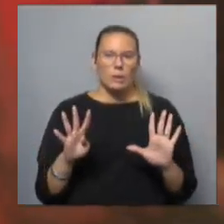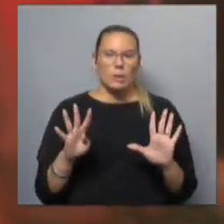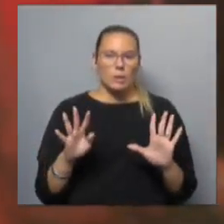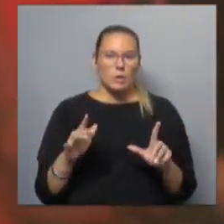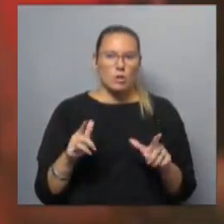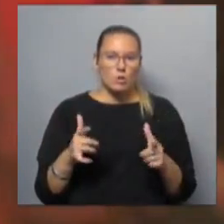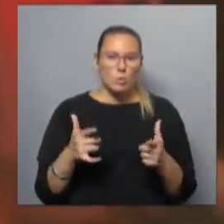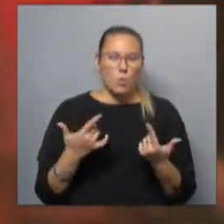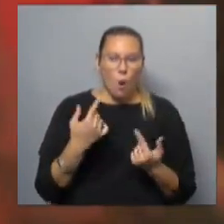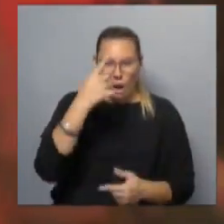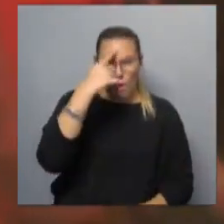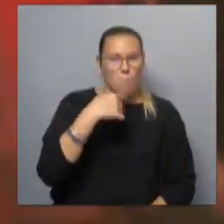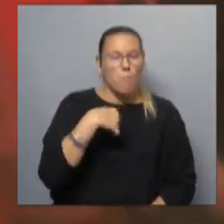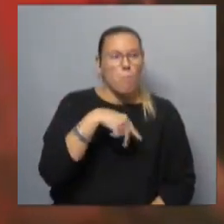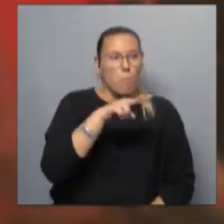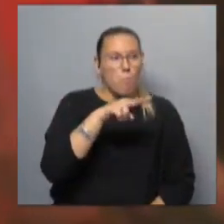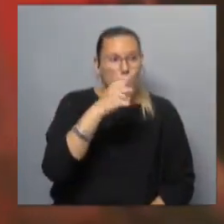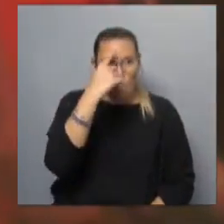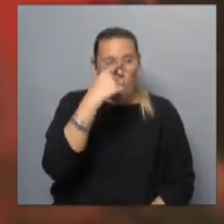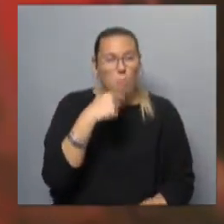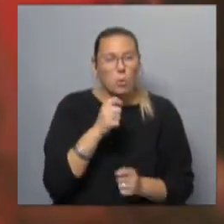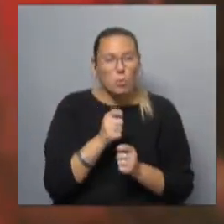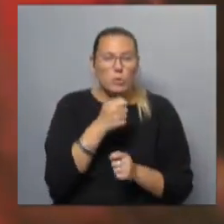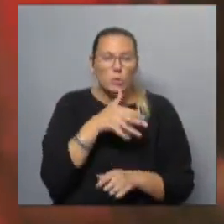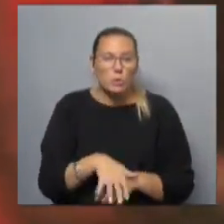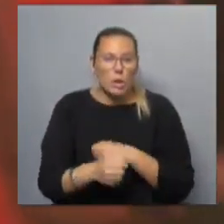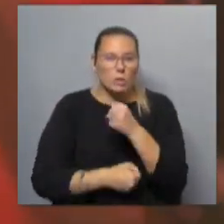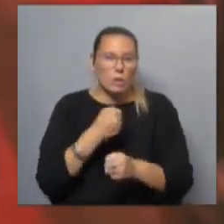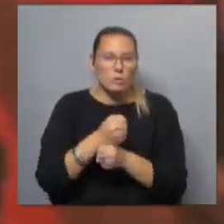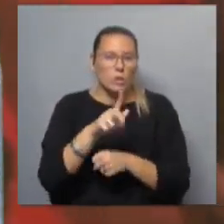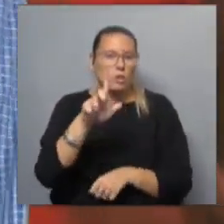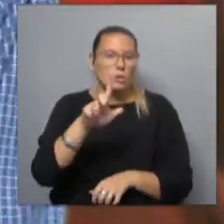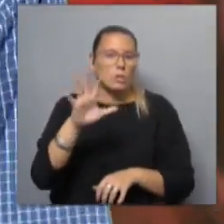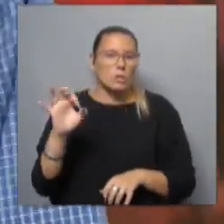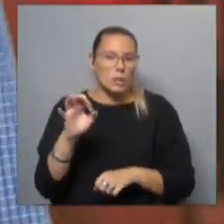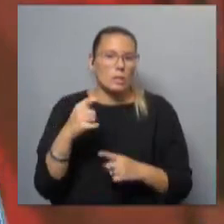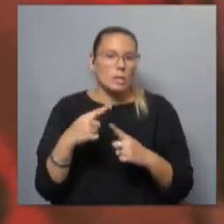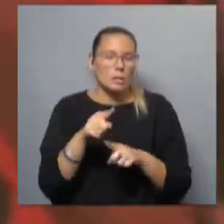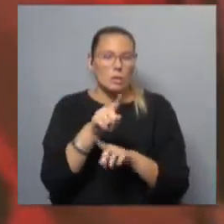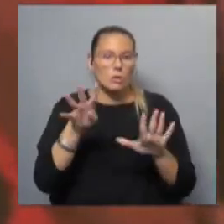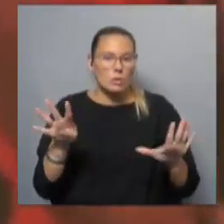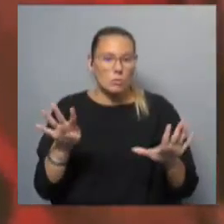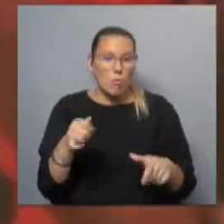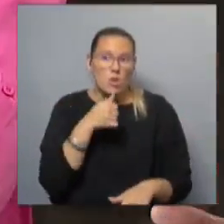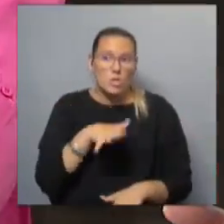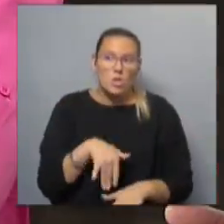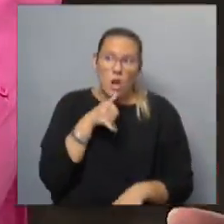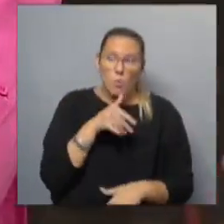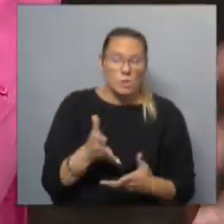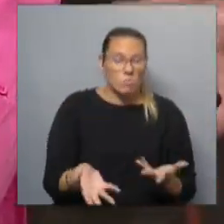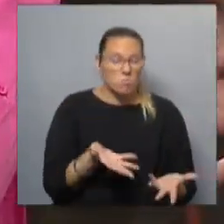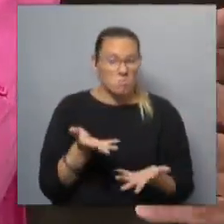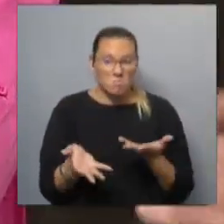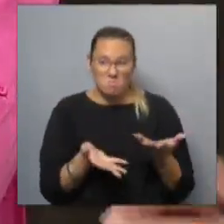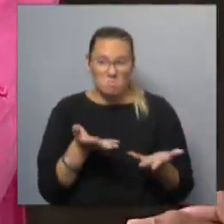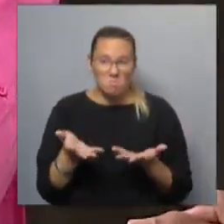no hay monumentos históricos en este país hasta los años 70 del siglo XIX. Y la misma historia no tenía mucho relato. Sí.